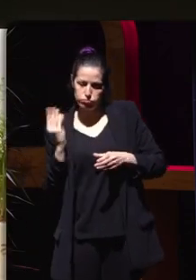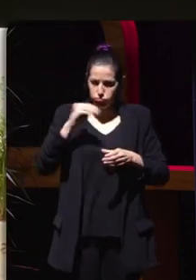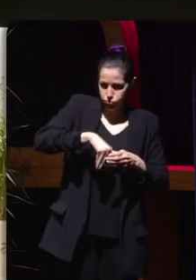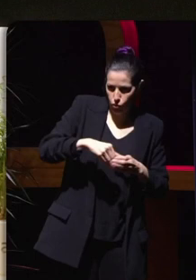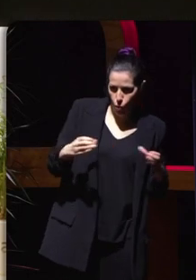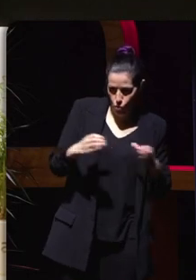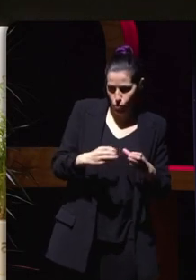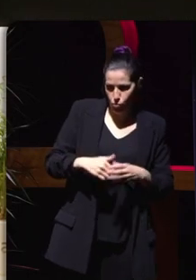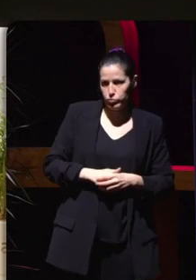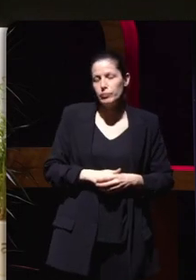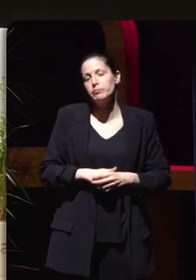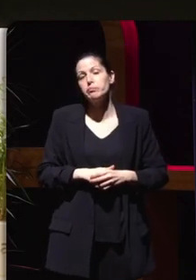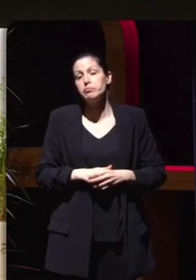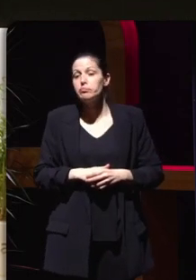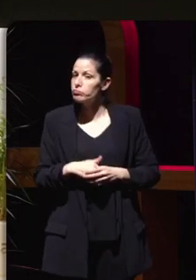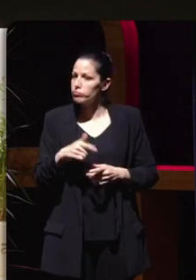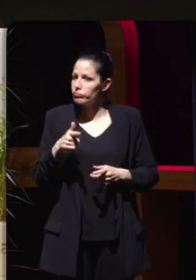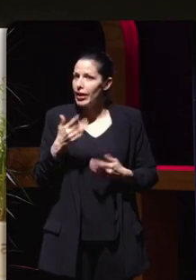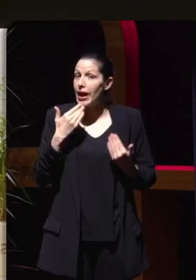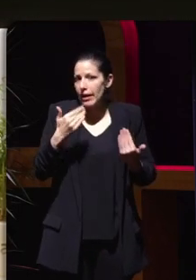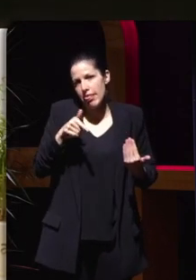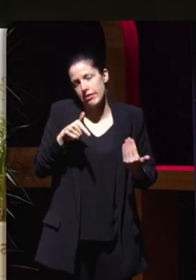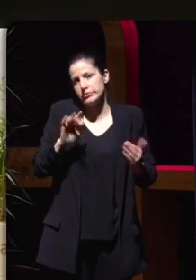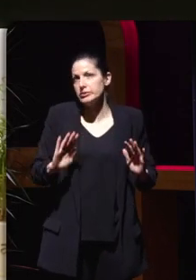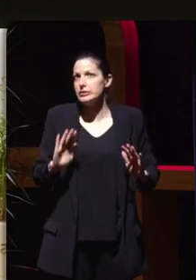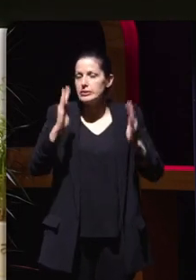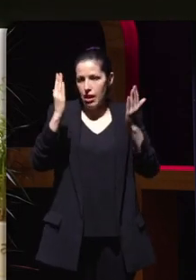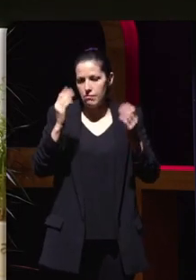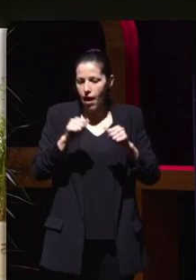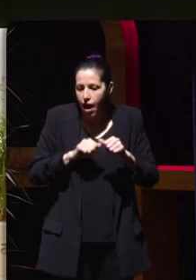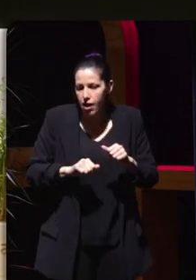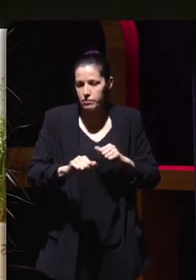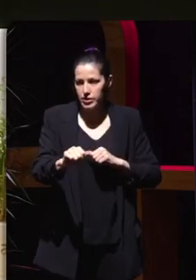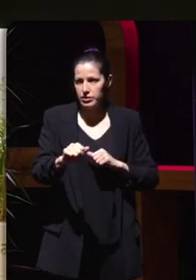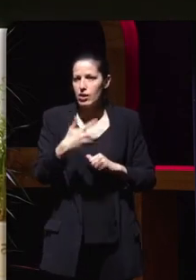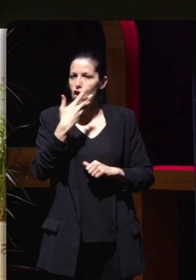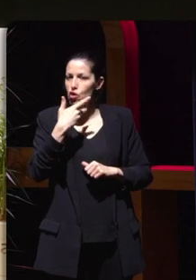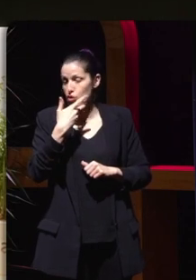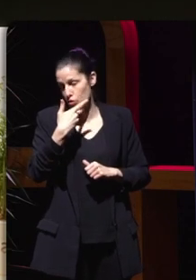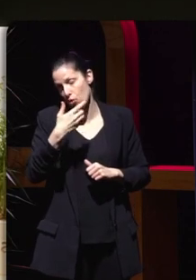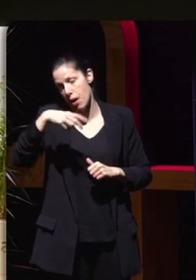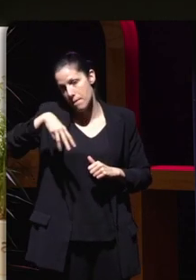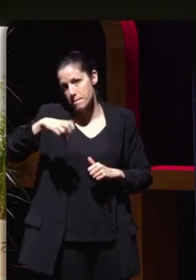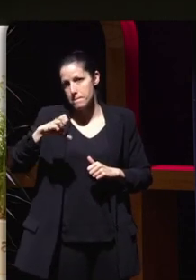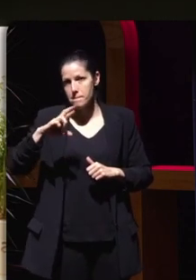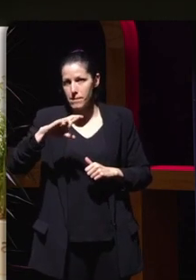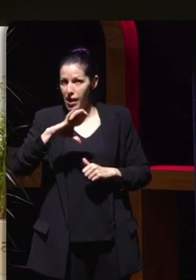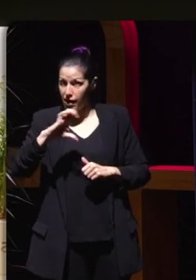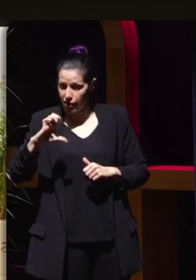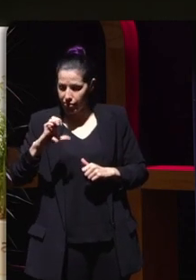o que me salvó a partir de ahí esta raza Marce Y a partir de ahí